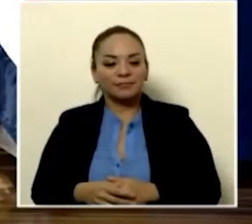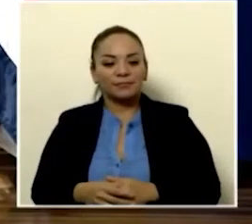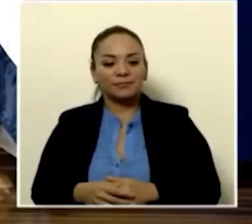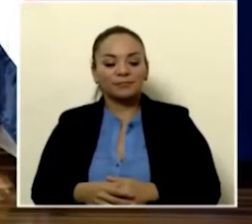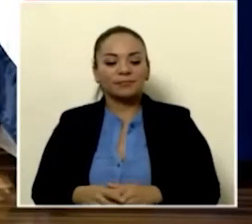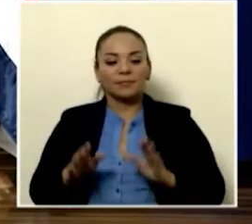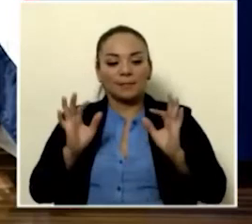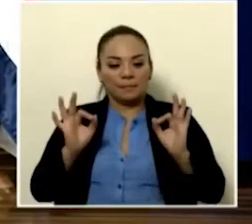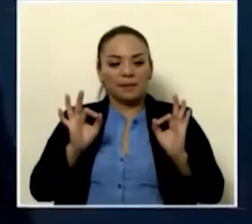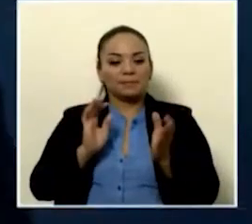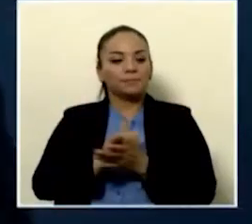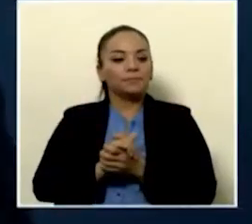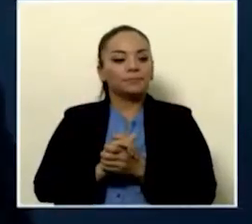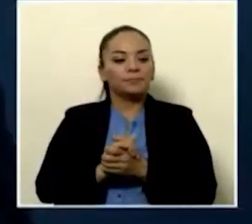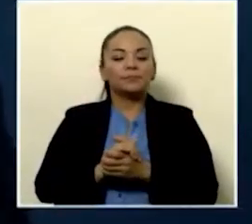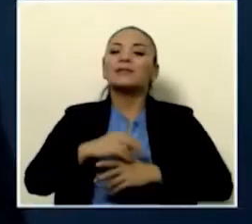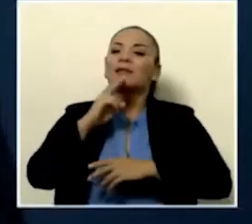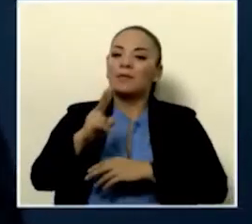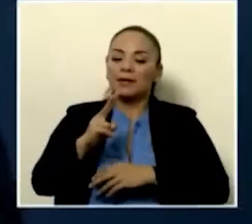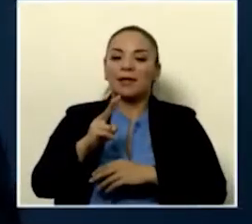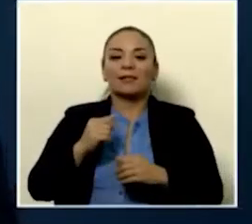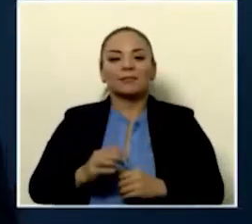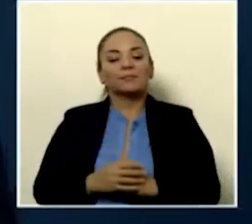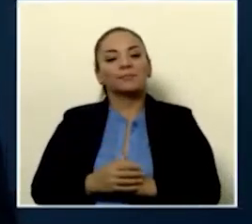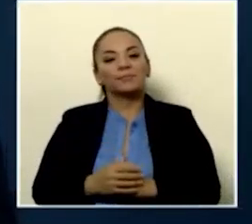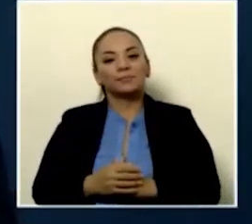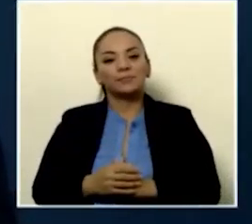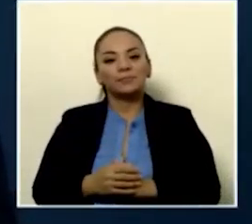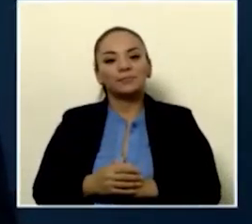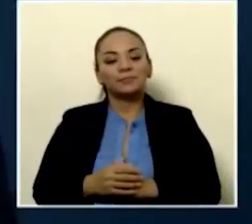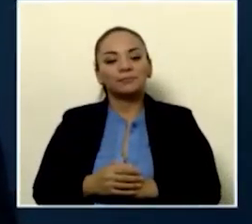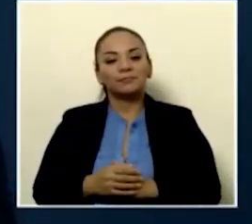2007. De veras que mi corazón